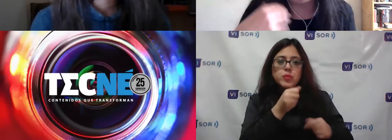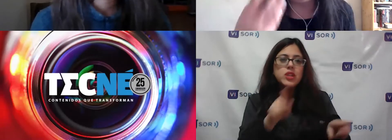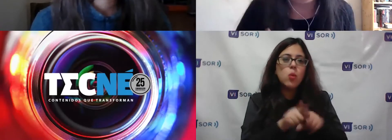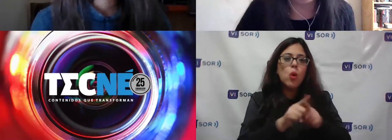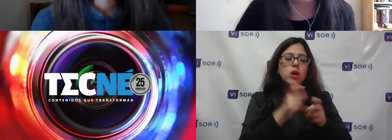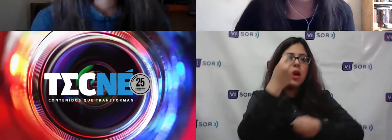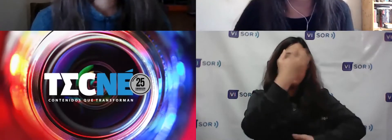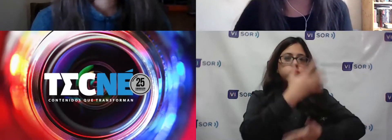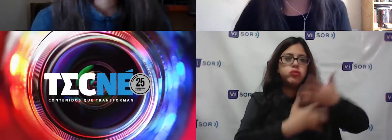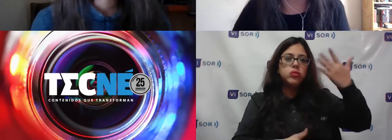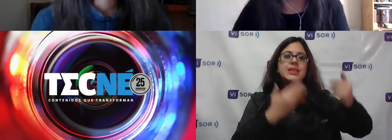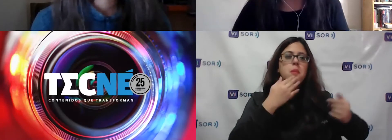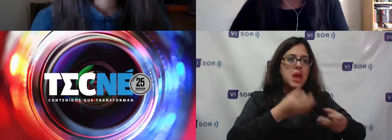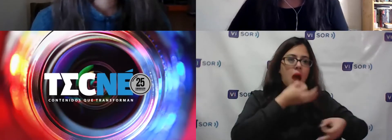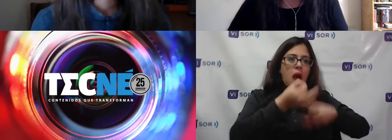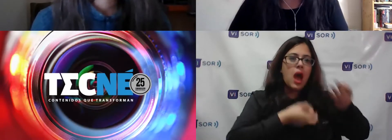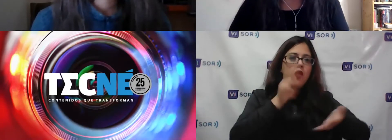y una sinceridad maravillosa